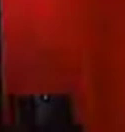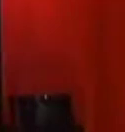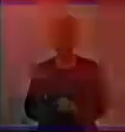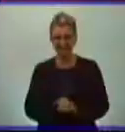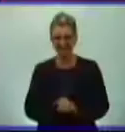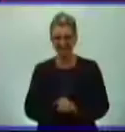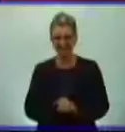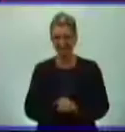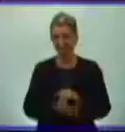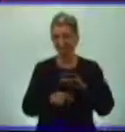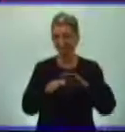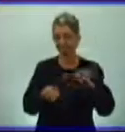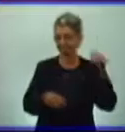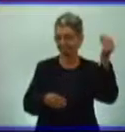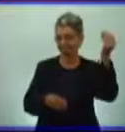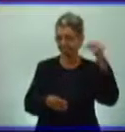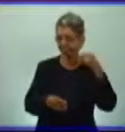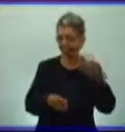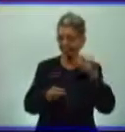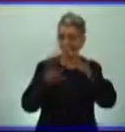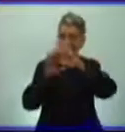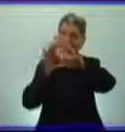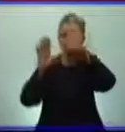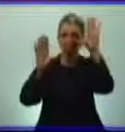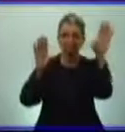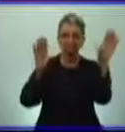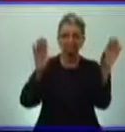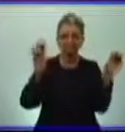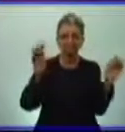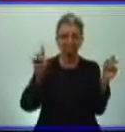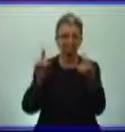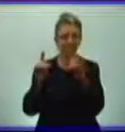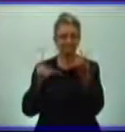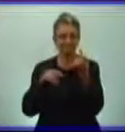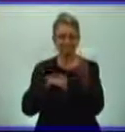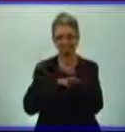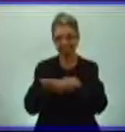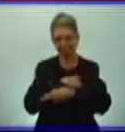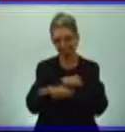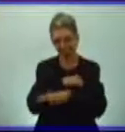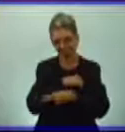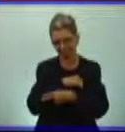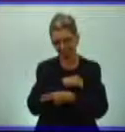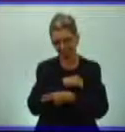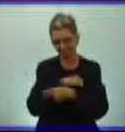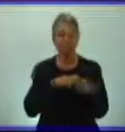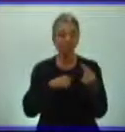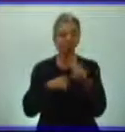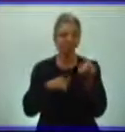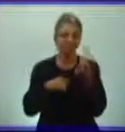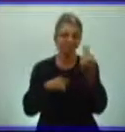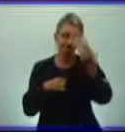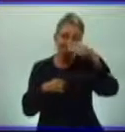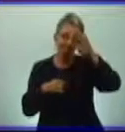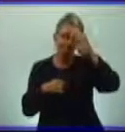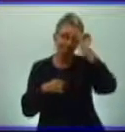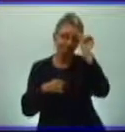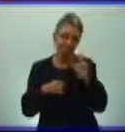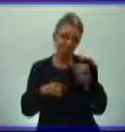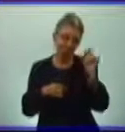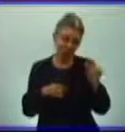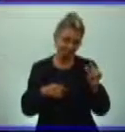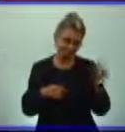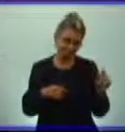Como ya ustedes conocen, Cuba es nuestro país. Por eso, nosotros somos cubanos. En nuestro